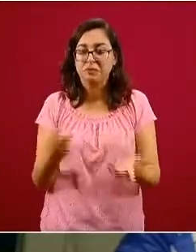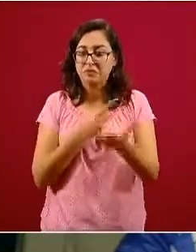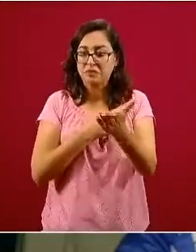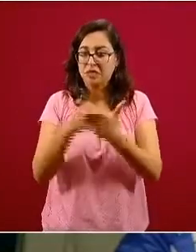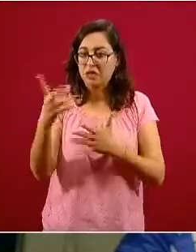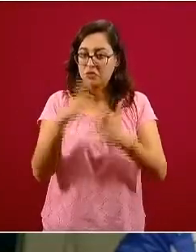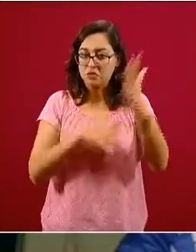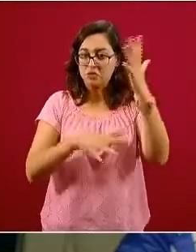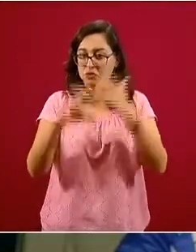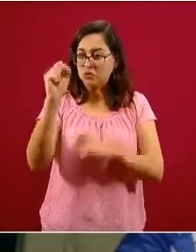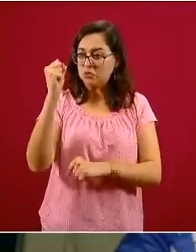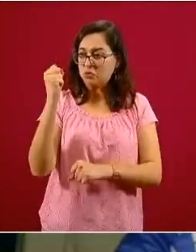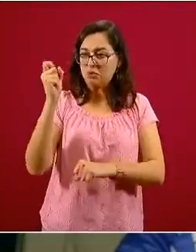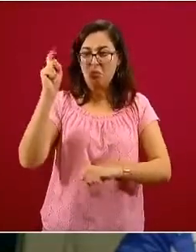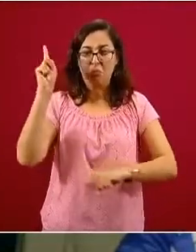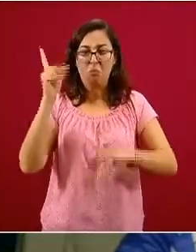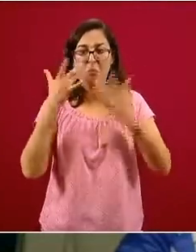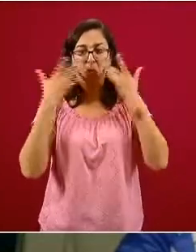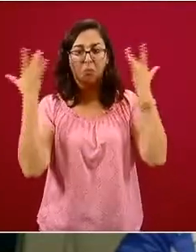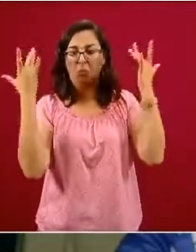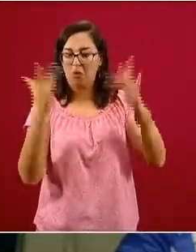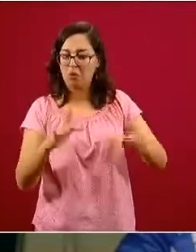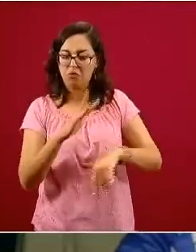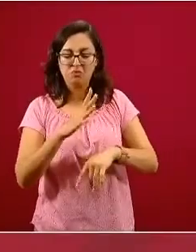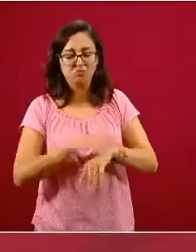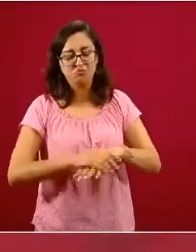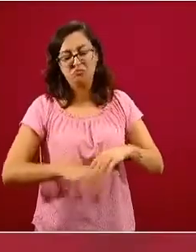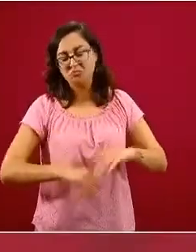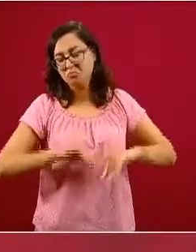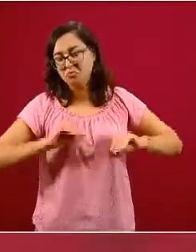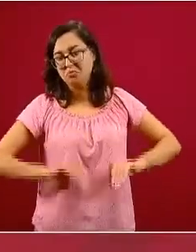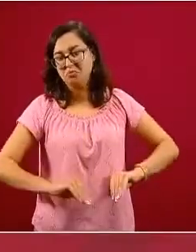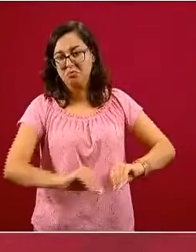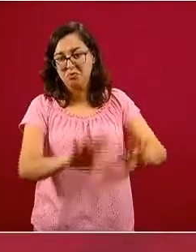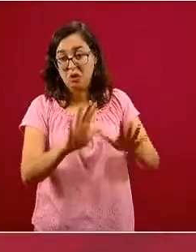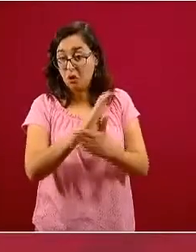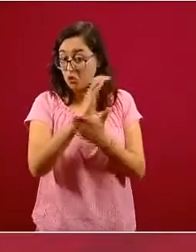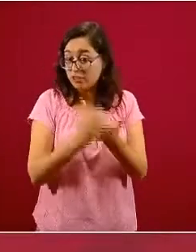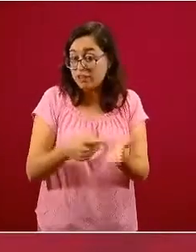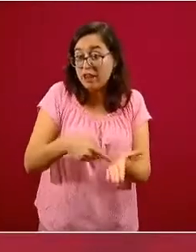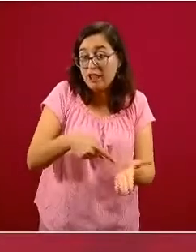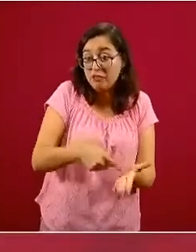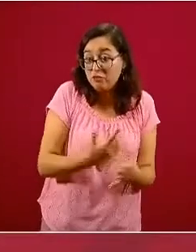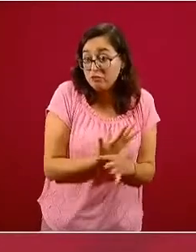derechos constitucionales. Así decía los contratos.